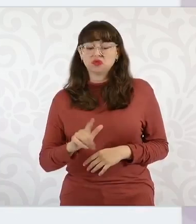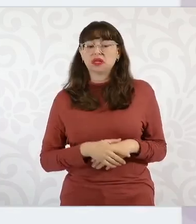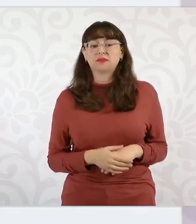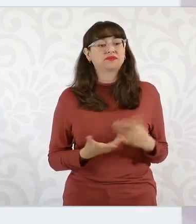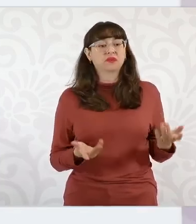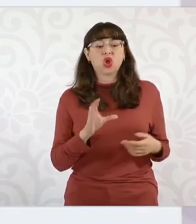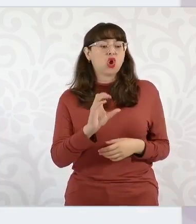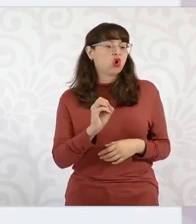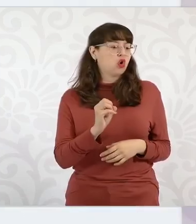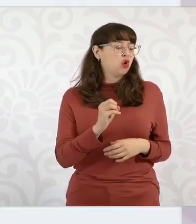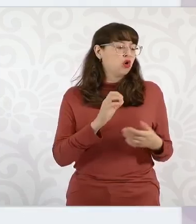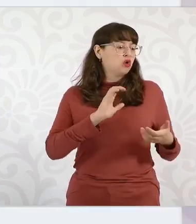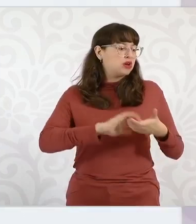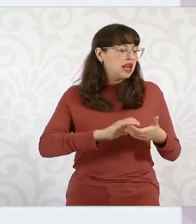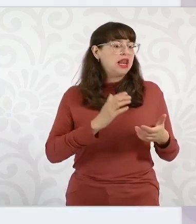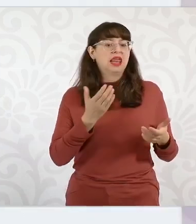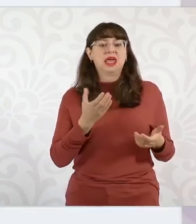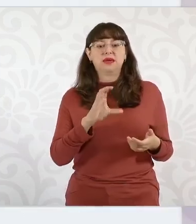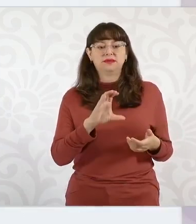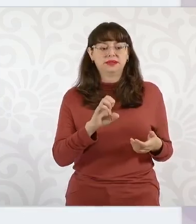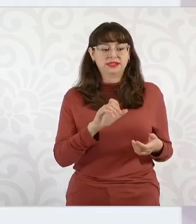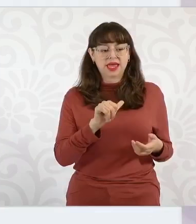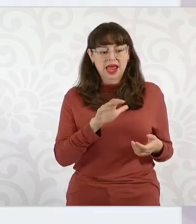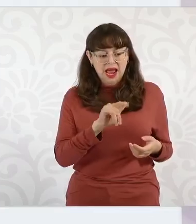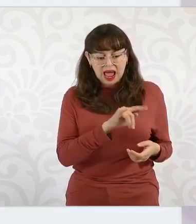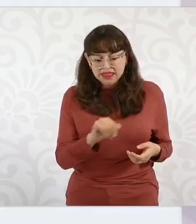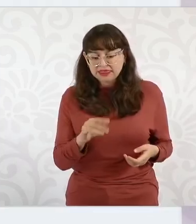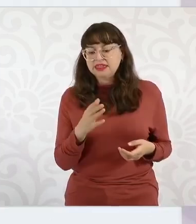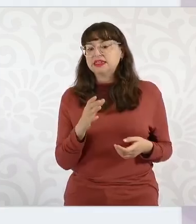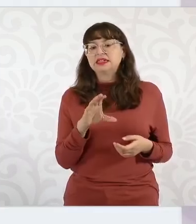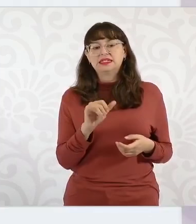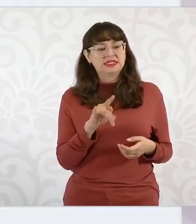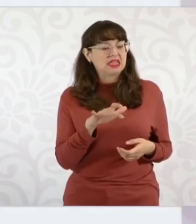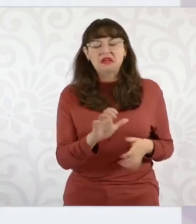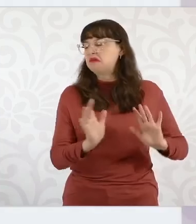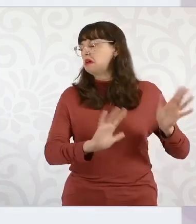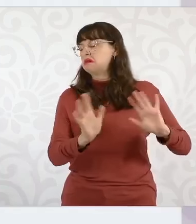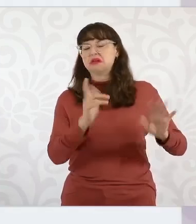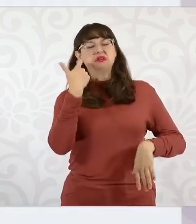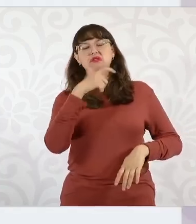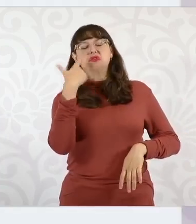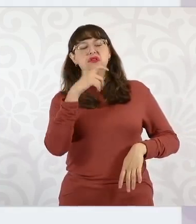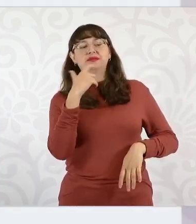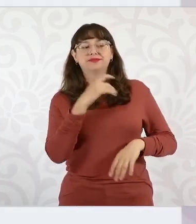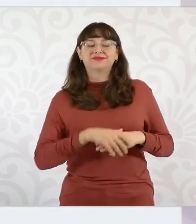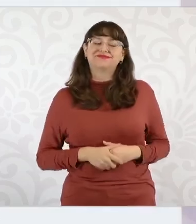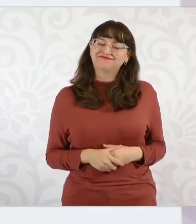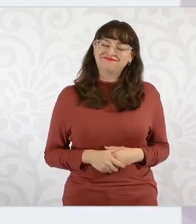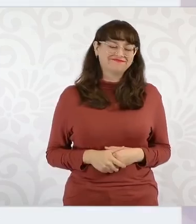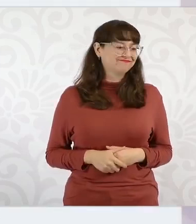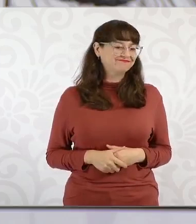a bachilleres. Y les dije, les voy a demostrar que no es cierto. ¿Qué es lo que hay que hacer? Es decir, que todas